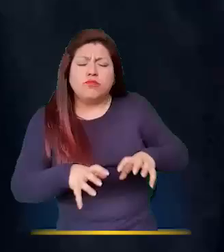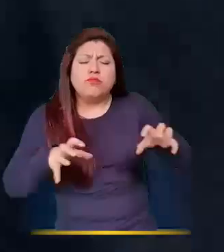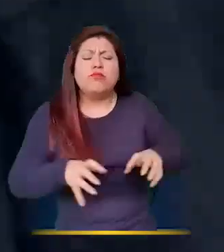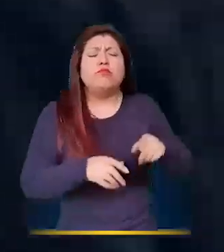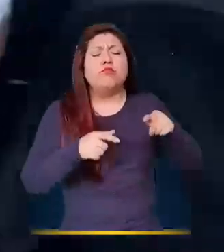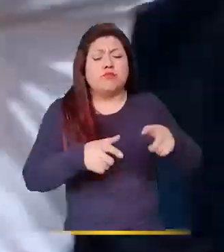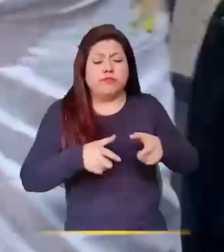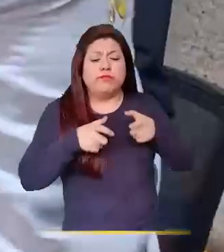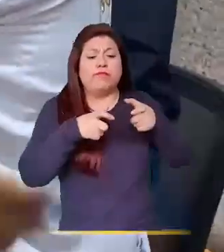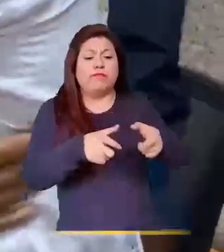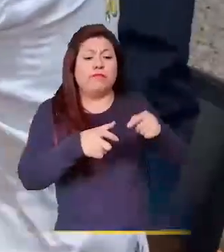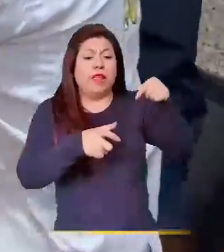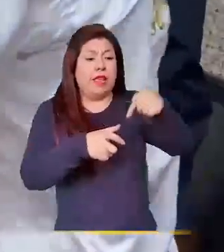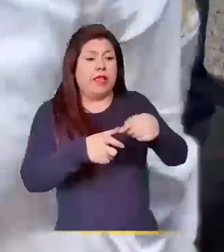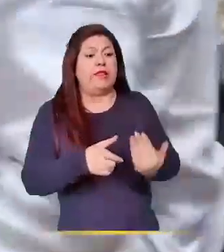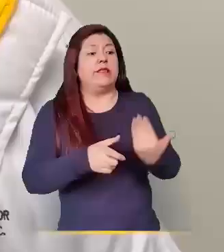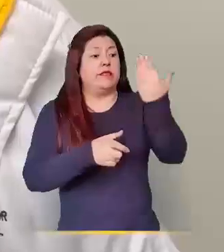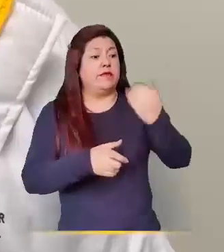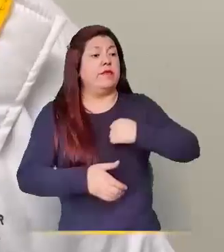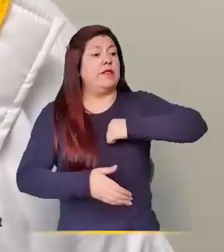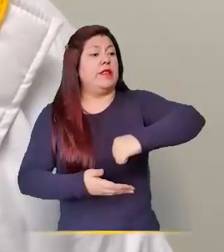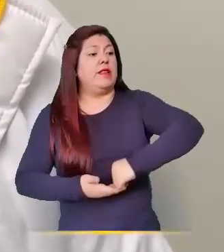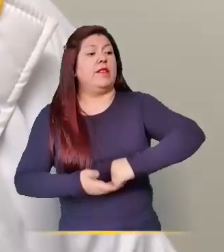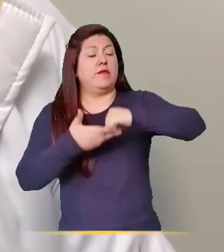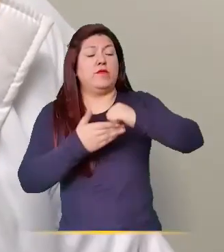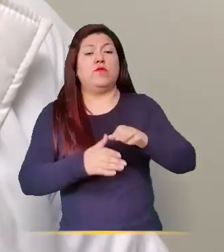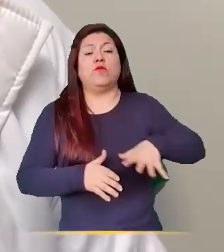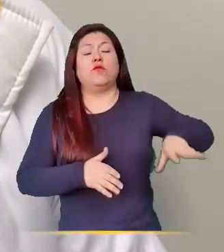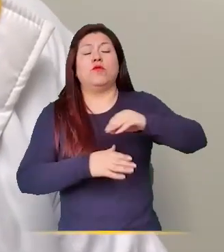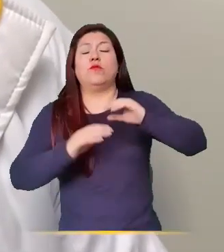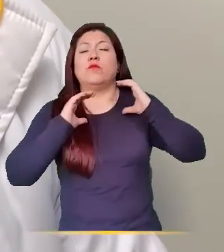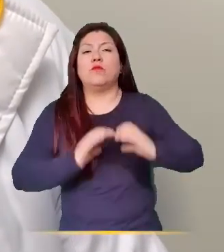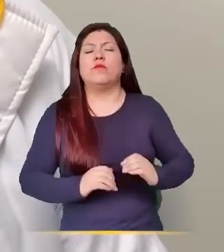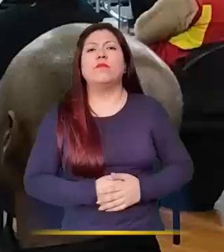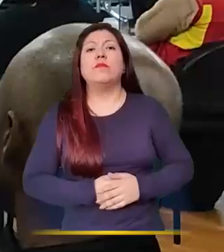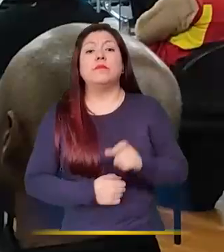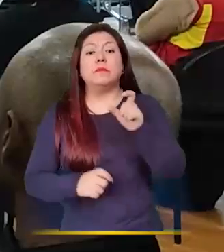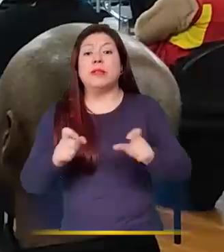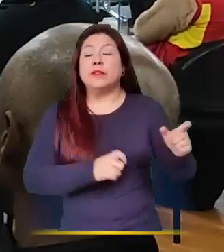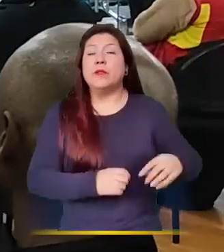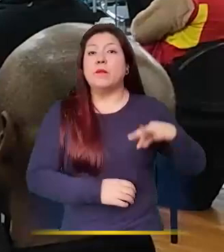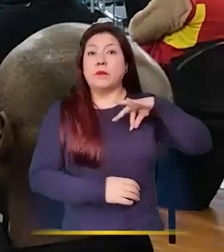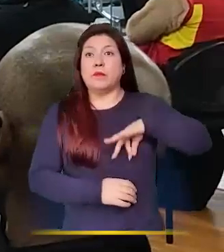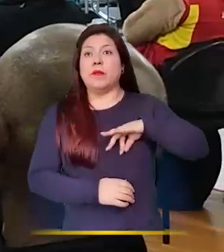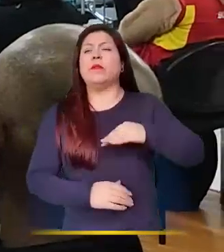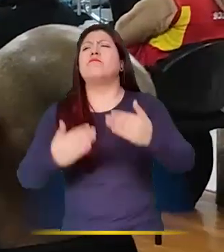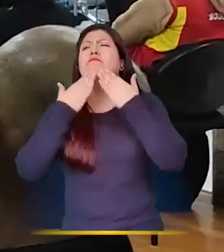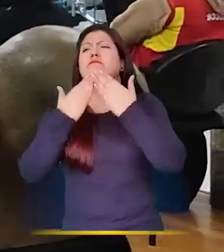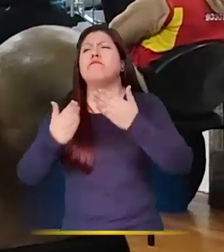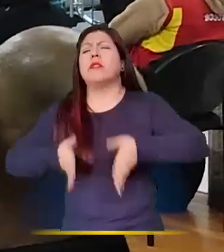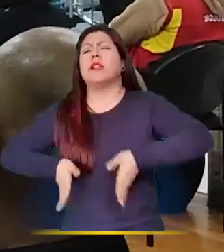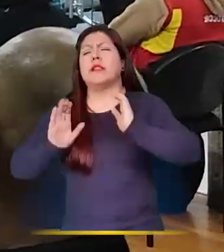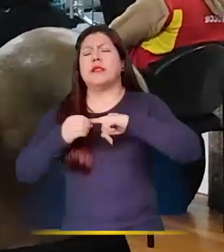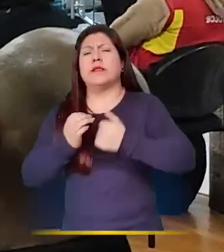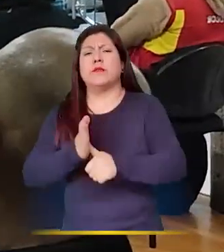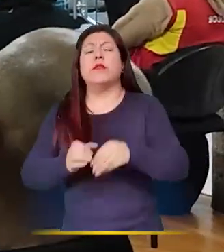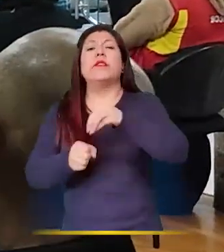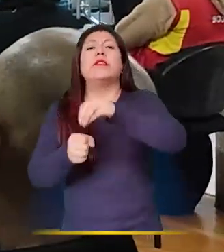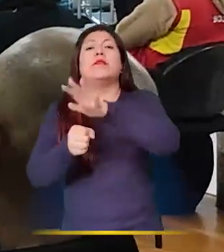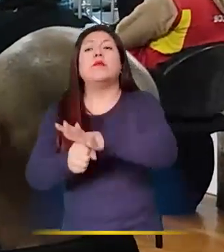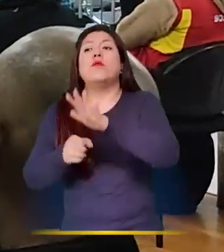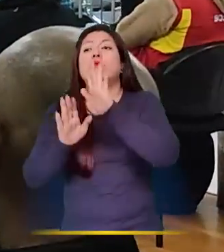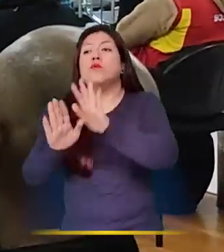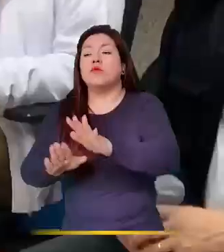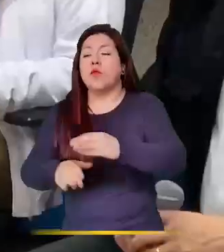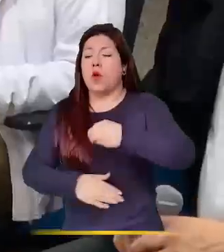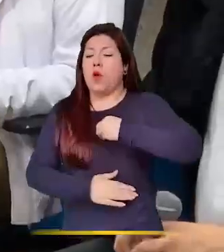acompañando durante este año. Un documento importante para identificar los derechos de estos ciudadanos. Los ciudadanos que se beneficiaron manifestaron su